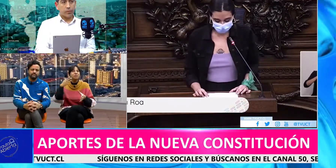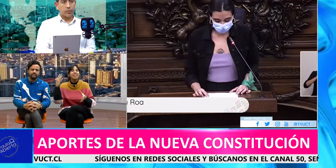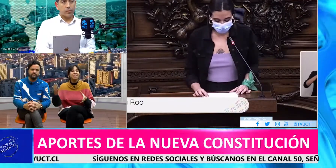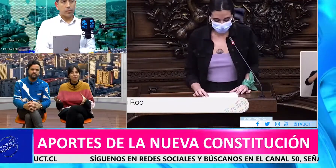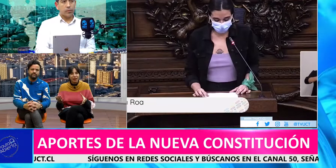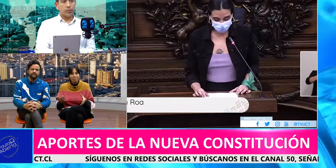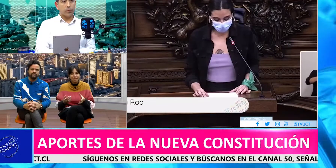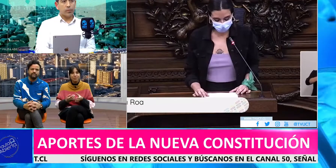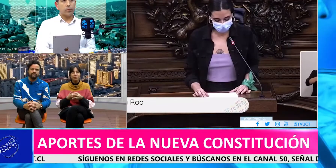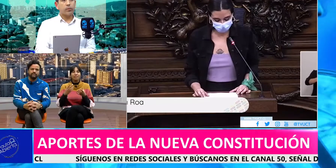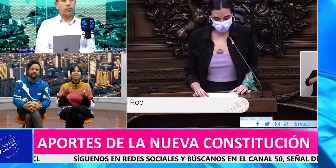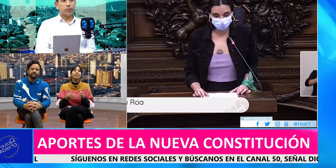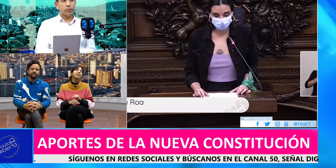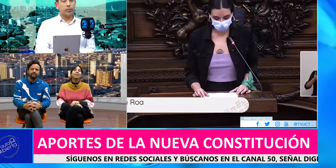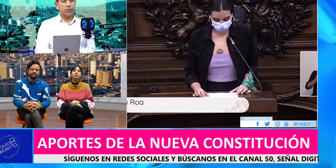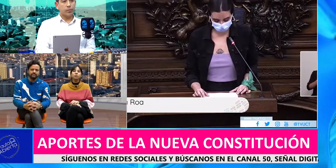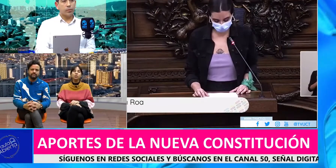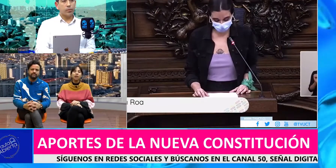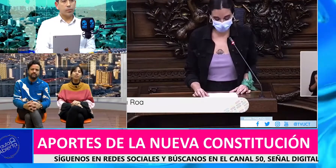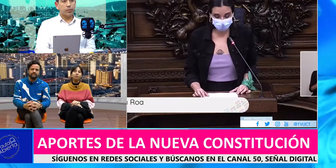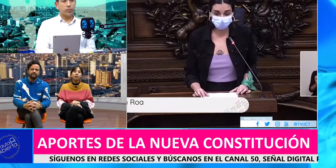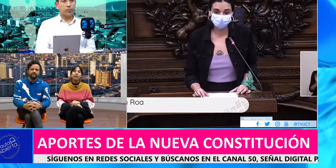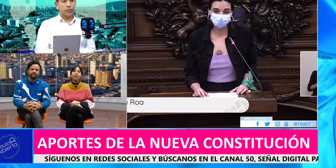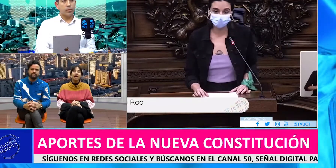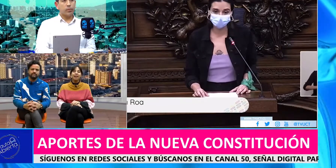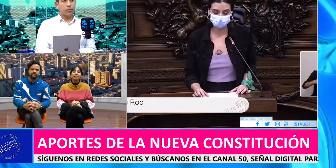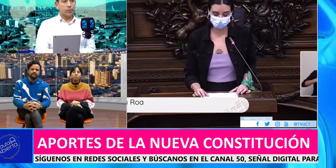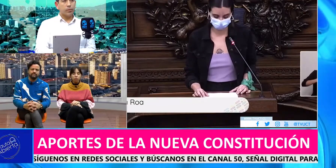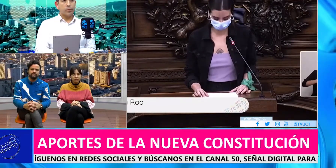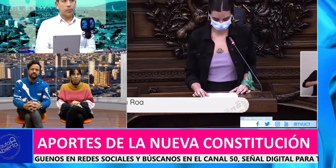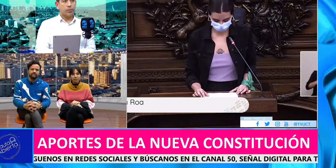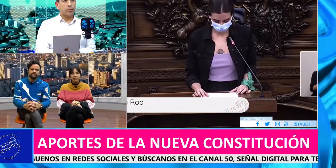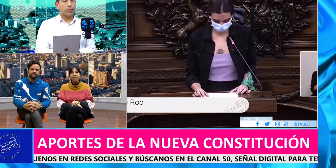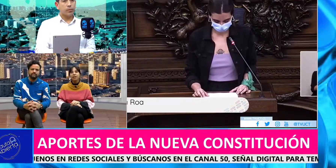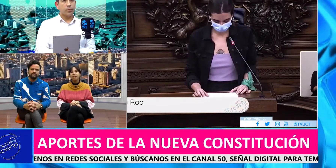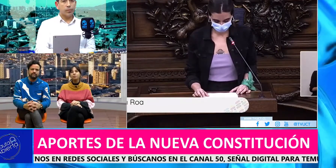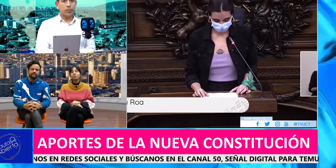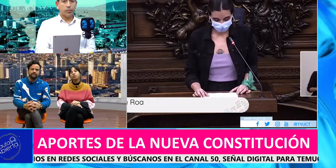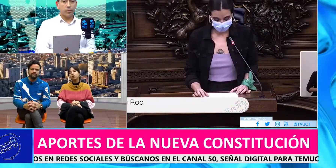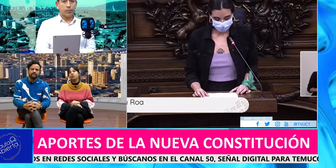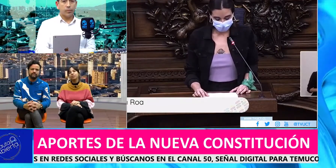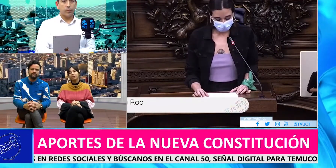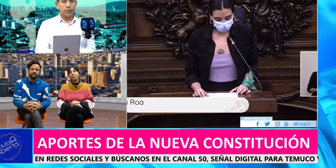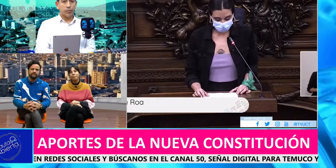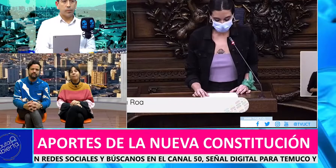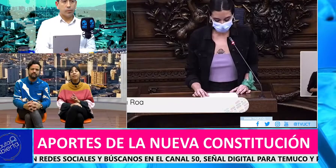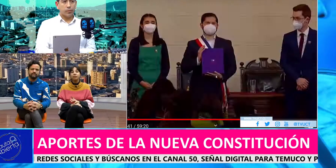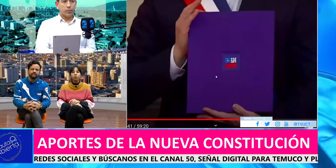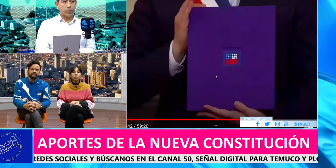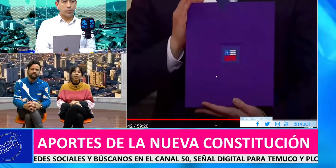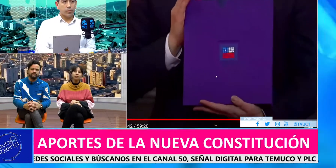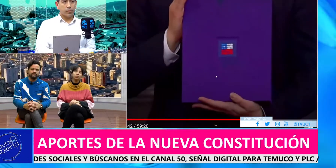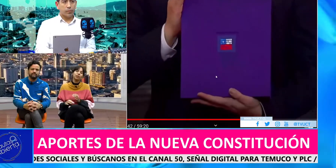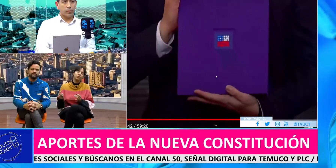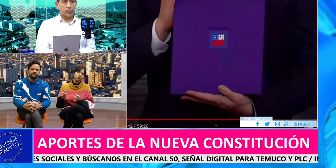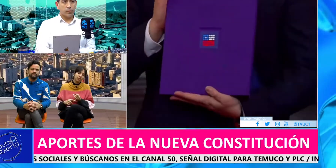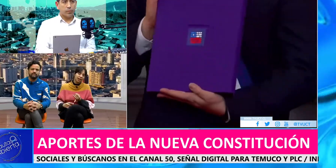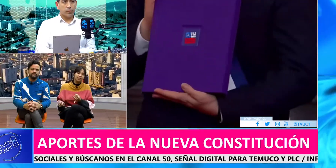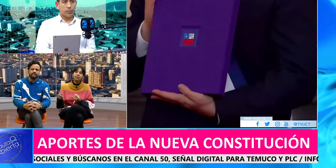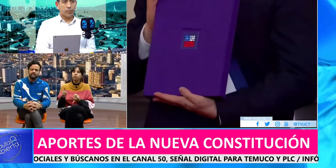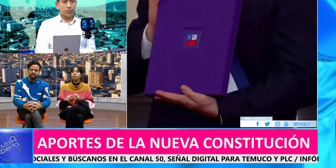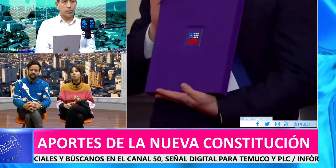misma, sino con que algo cambie, ¿no? Porque están en su zona de confort. Hay muchas mentiras. A mí me ha tocado estar en hartos lugares.